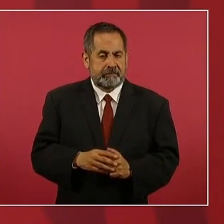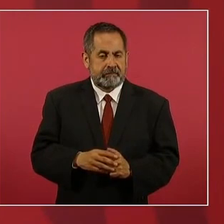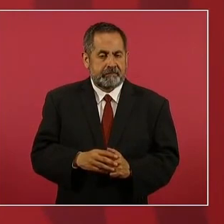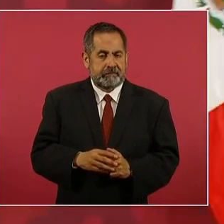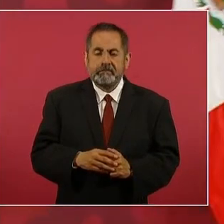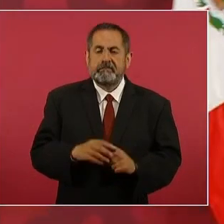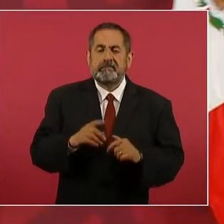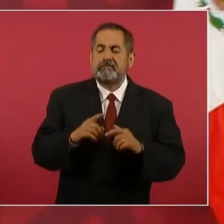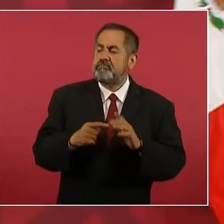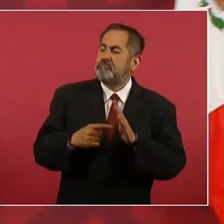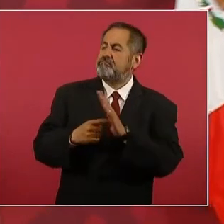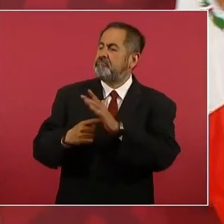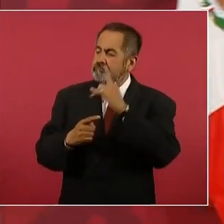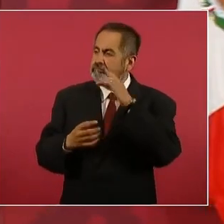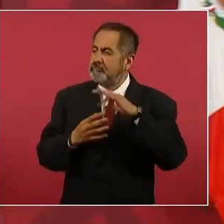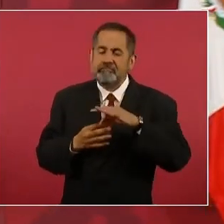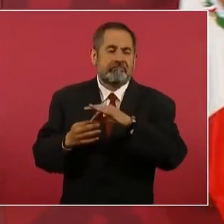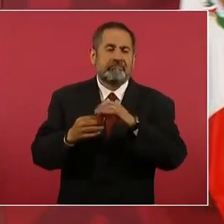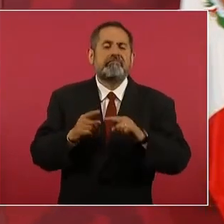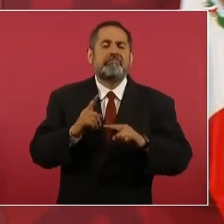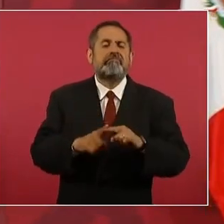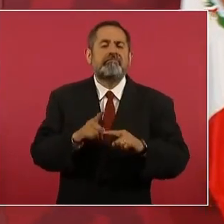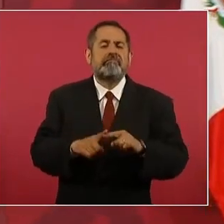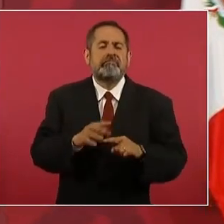el presidente Biden.